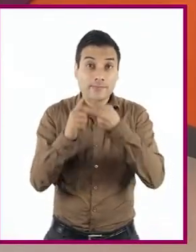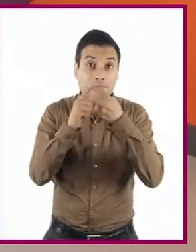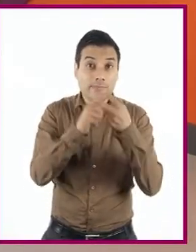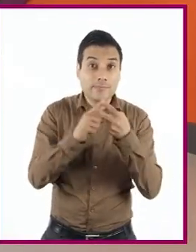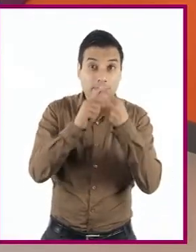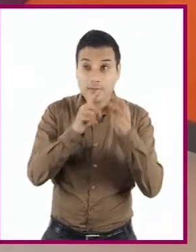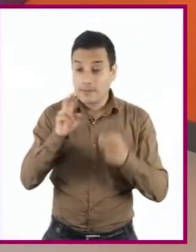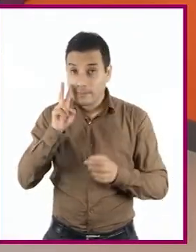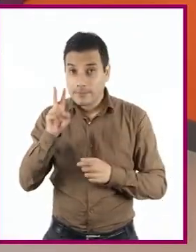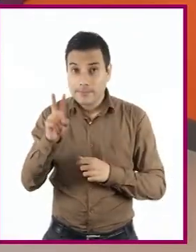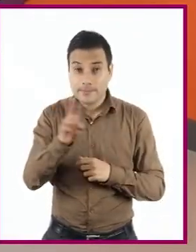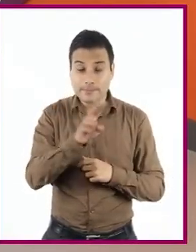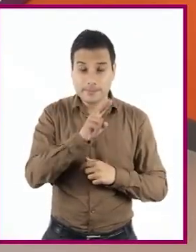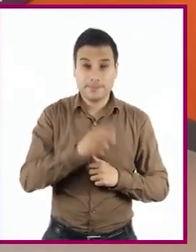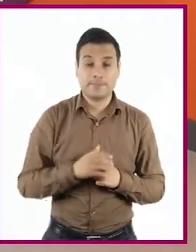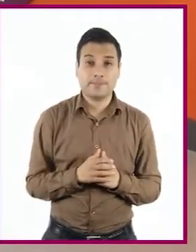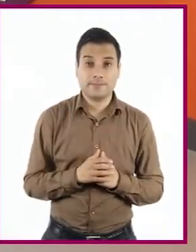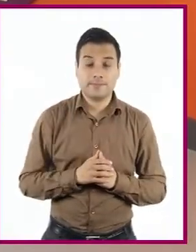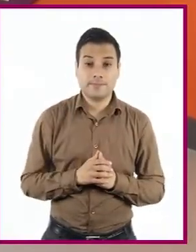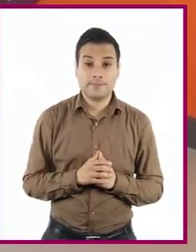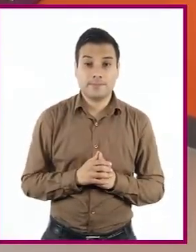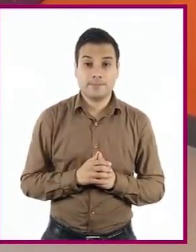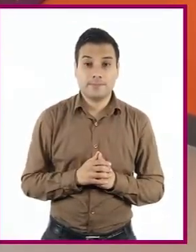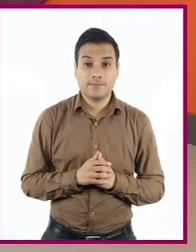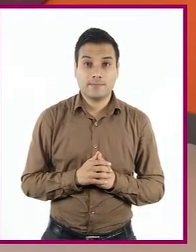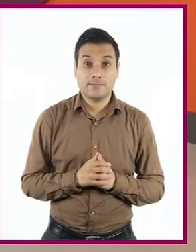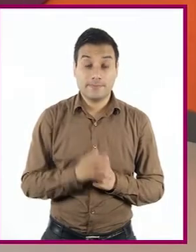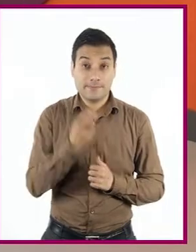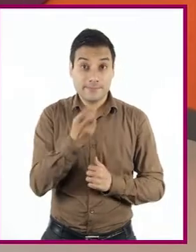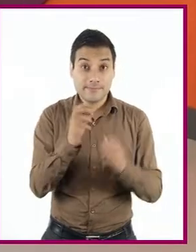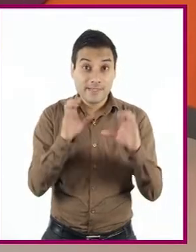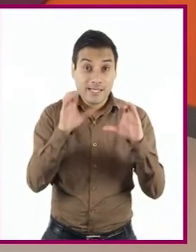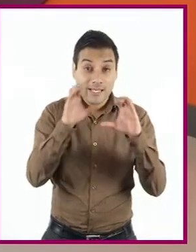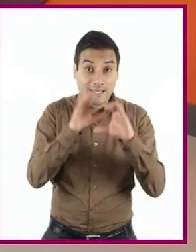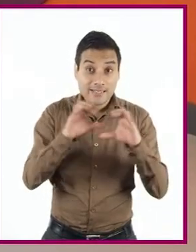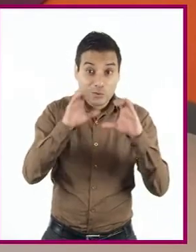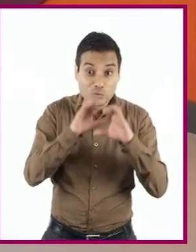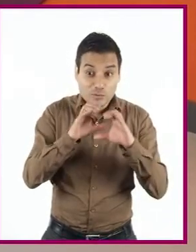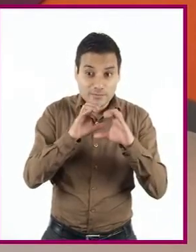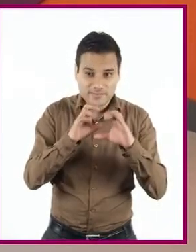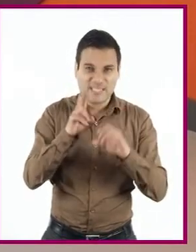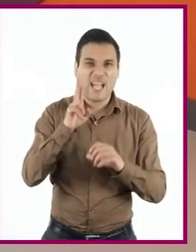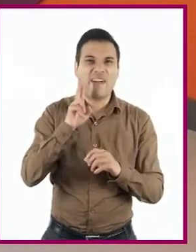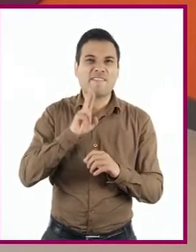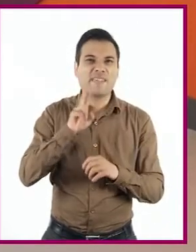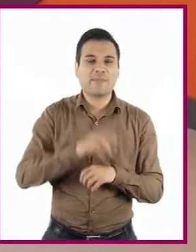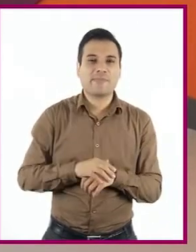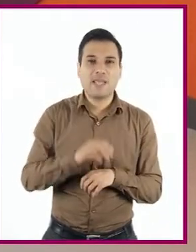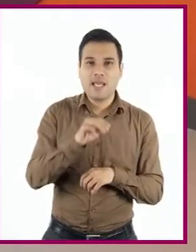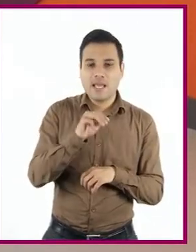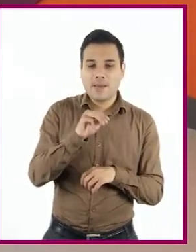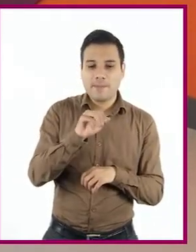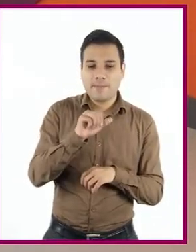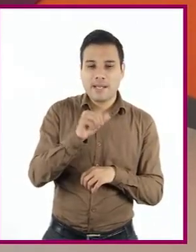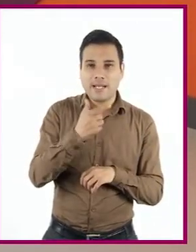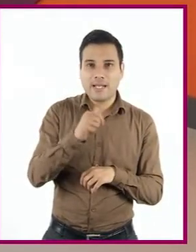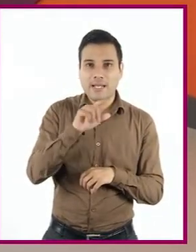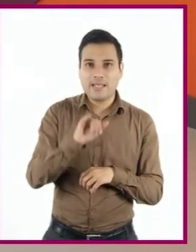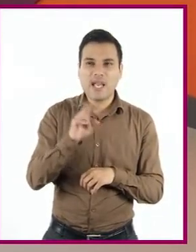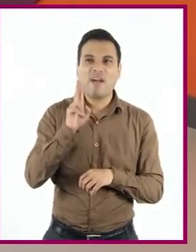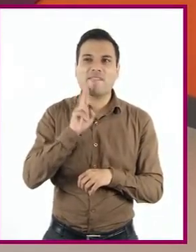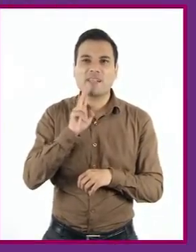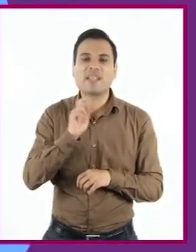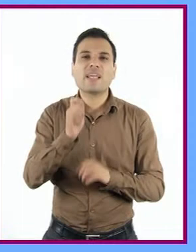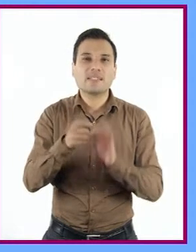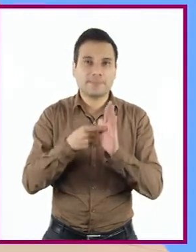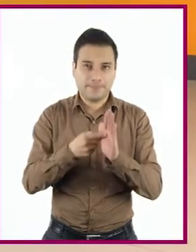estrellas, vamos a contemplar. Y con esta canción vamos a ver qué nos preparó Magali con su trabajo. ¿Qué nos habrá